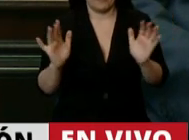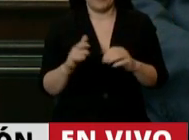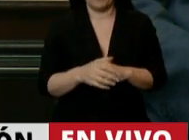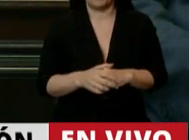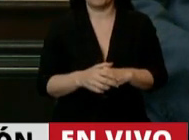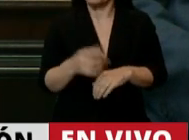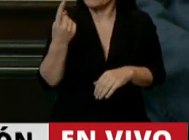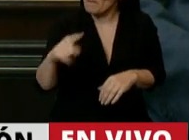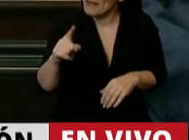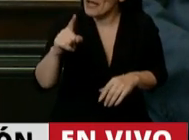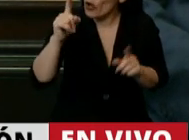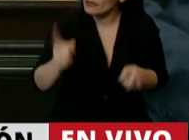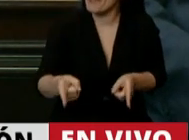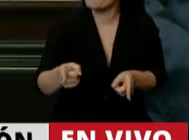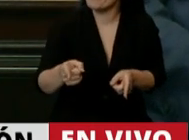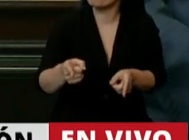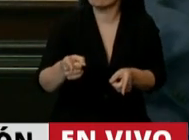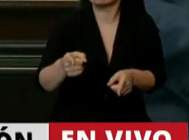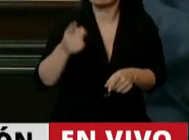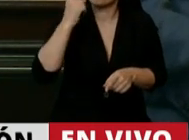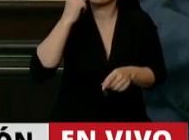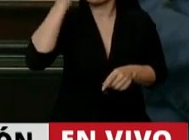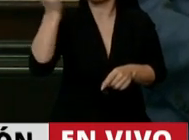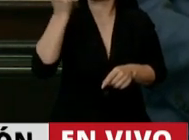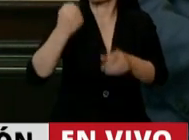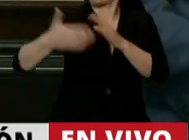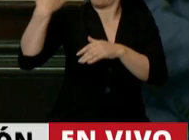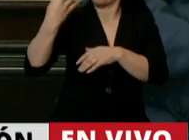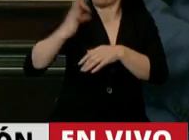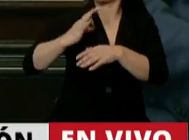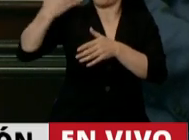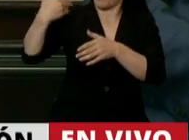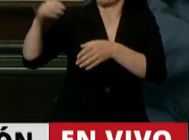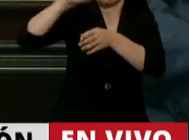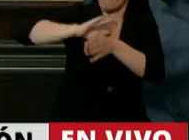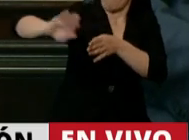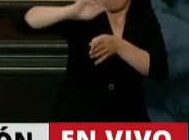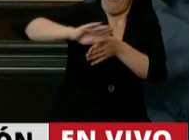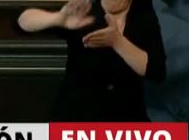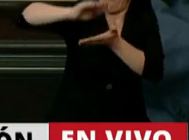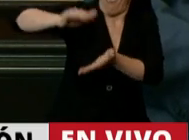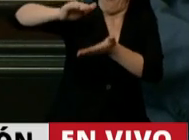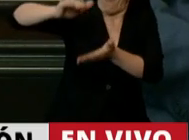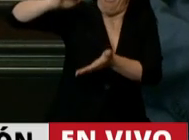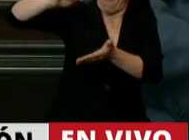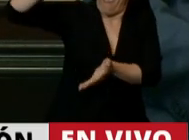me parece importante que quienes endeudaron el país estos últimos 4 años, este proceso de endeudamiento